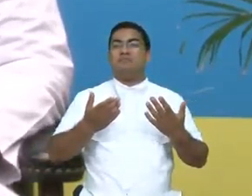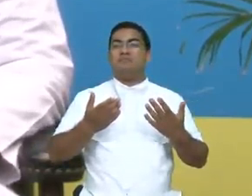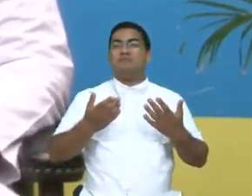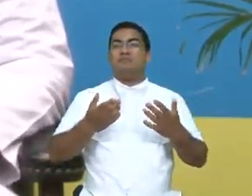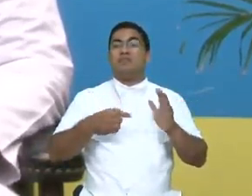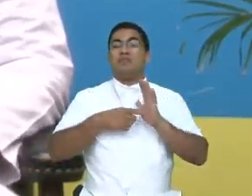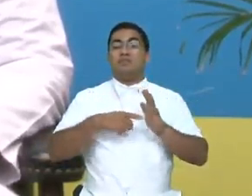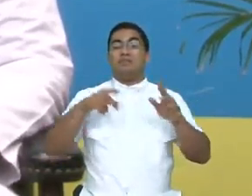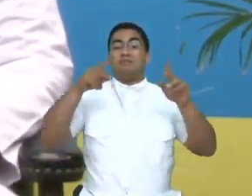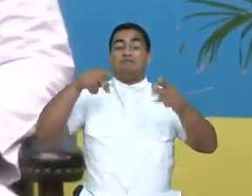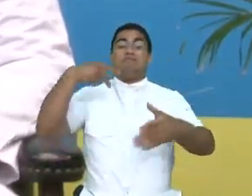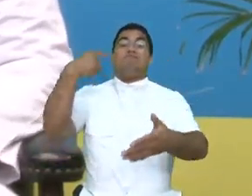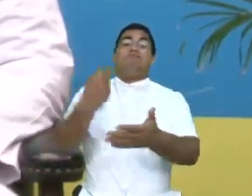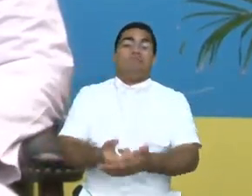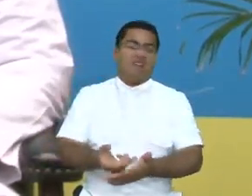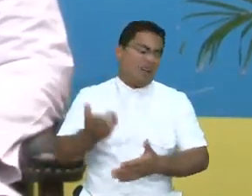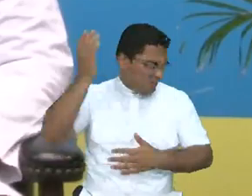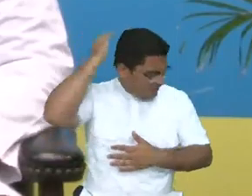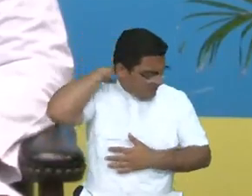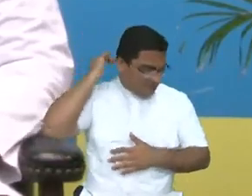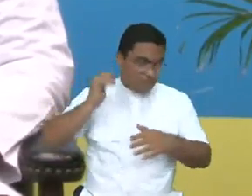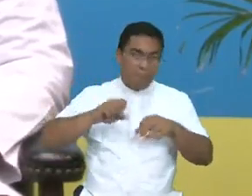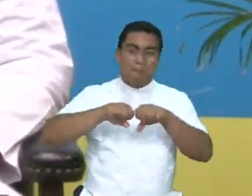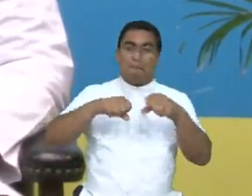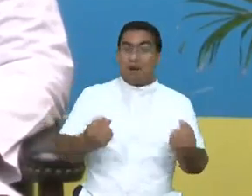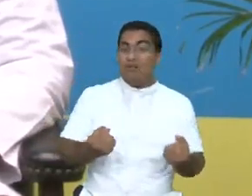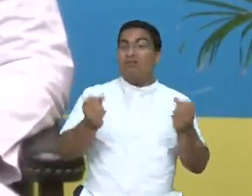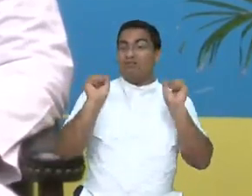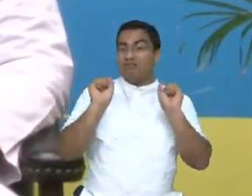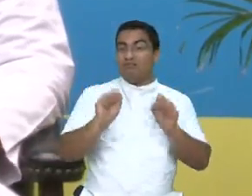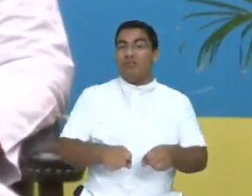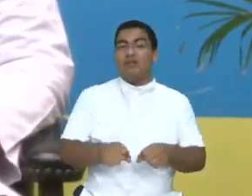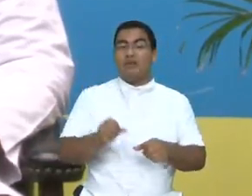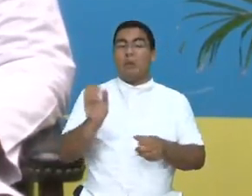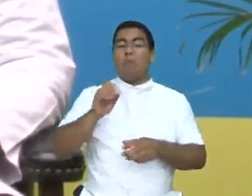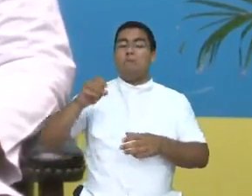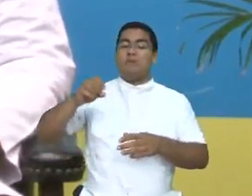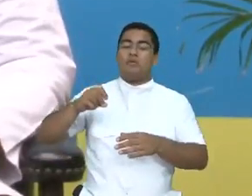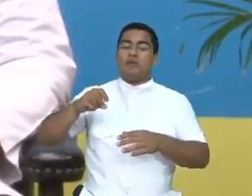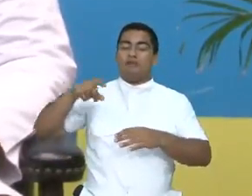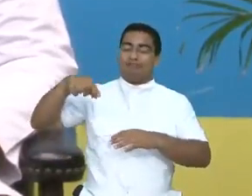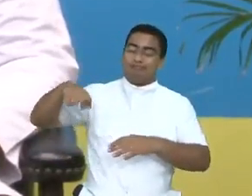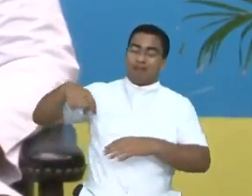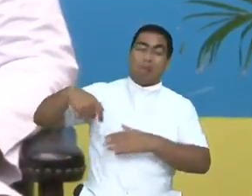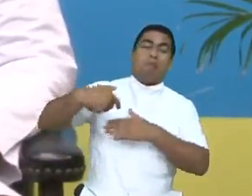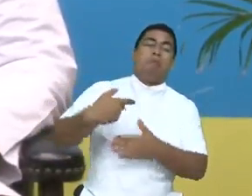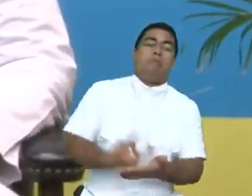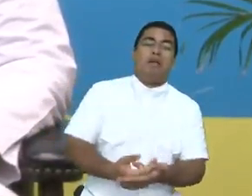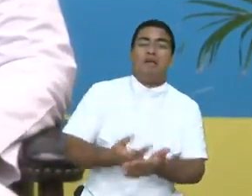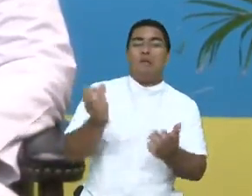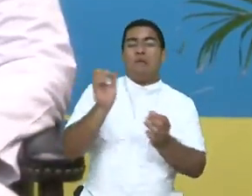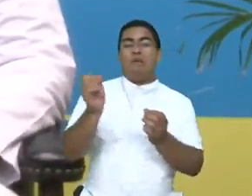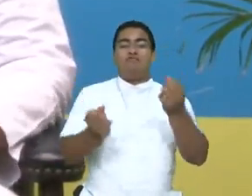han crecido mucho. Golpes. Sí, sobre todo los accidentes laborales, los accidentes de tránsito y las caídas de altura.